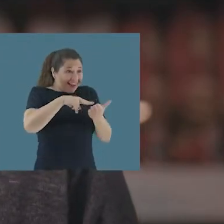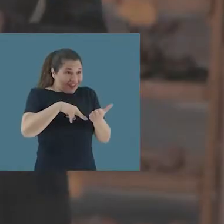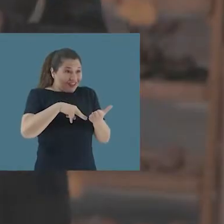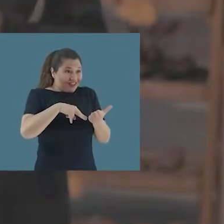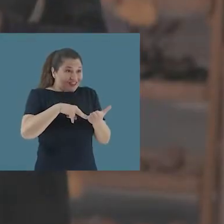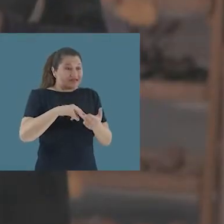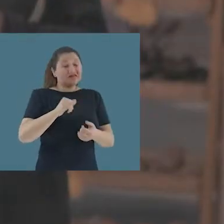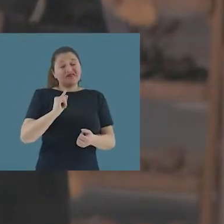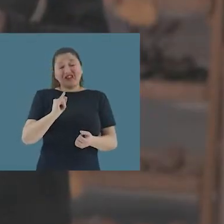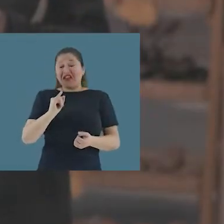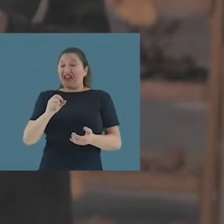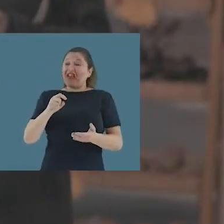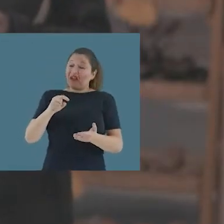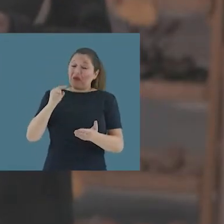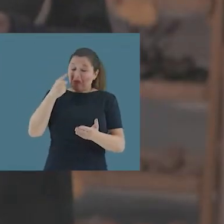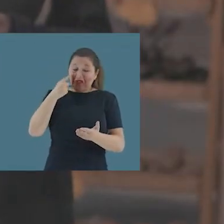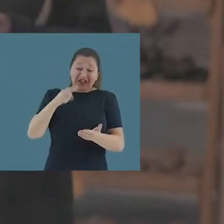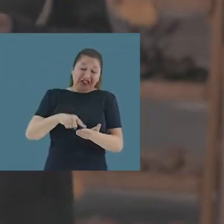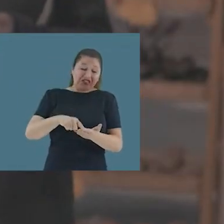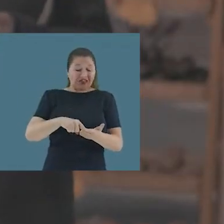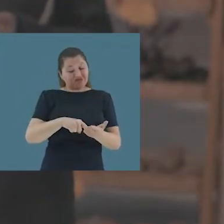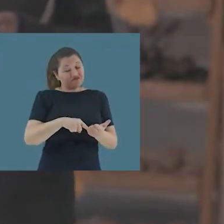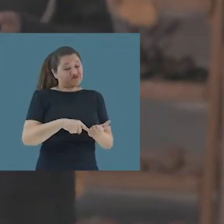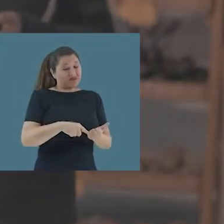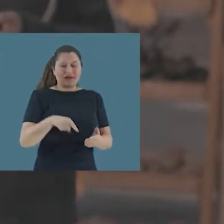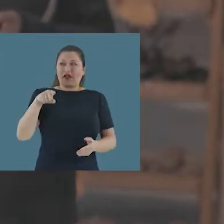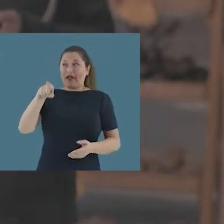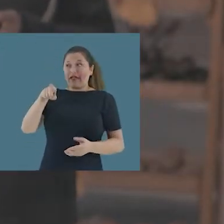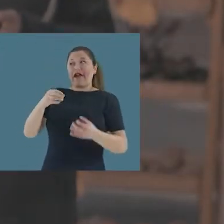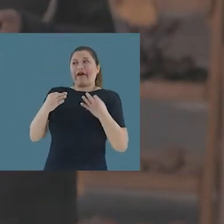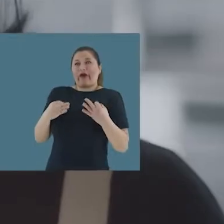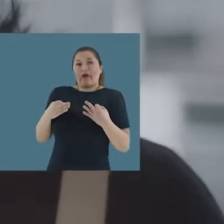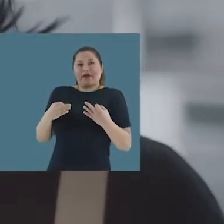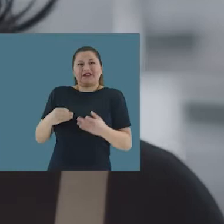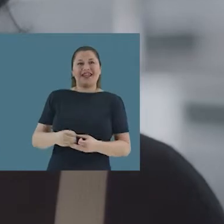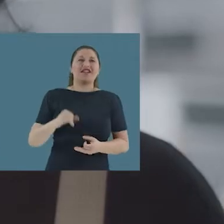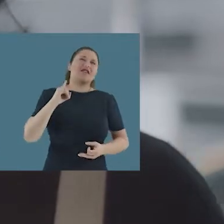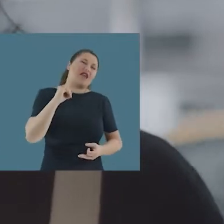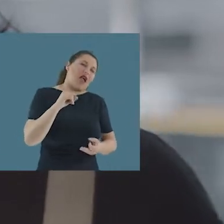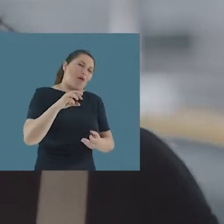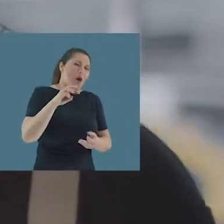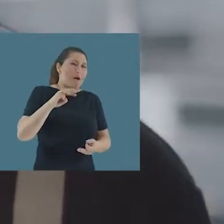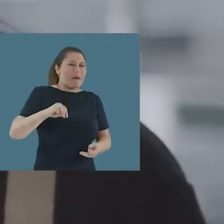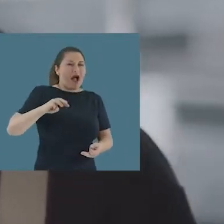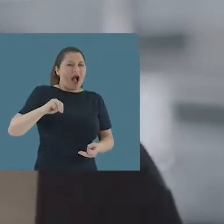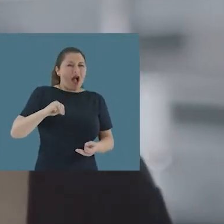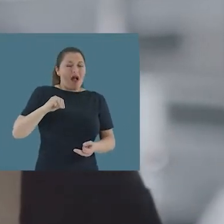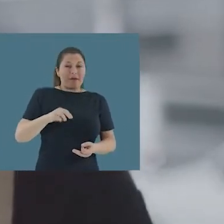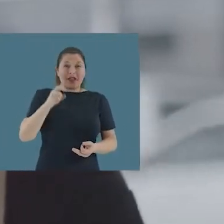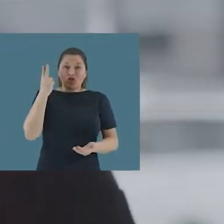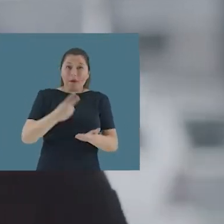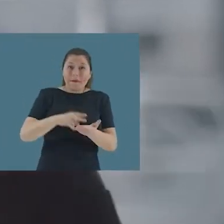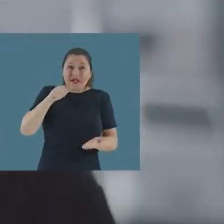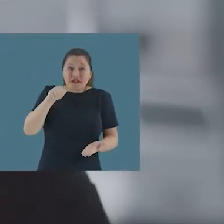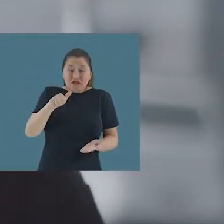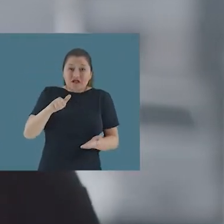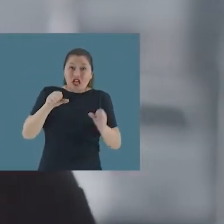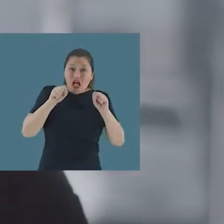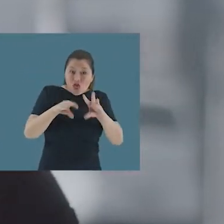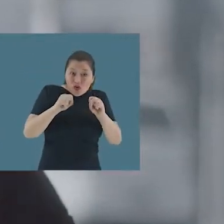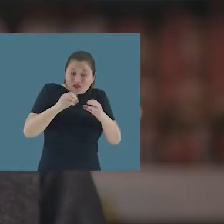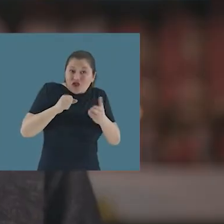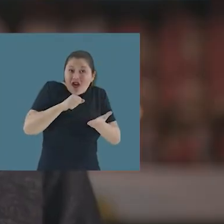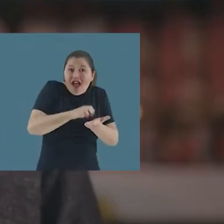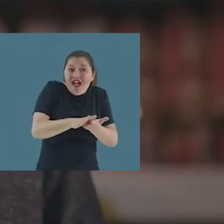no? Sí, ahí lo estuve mirando. ¿Ella es la más convencida? Sí, pues, mami. Si del 2006 que estamos con lo de la adopción